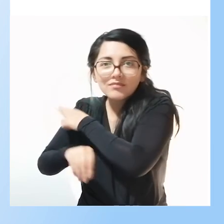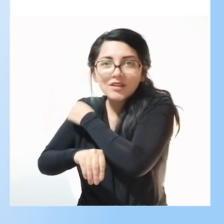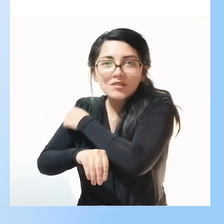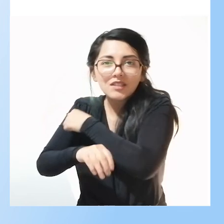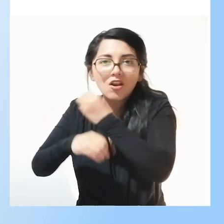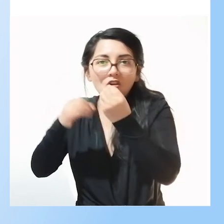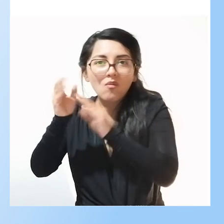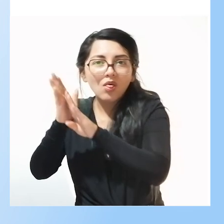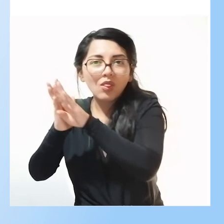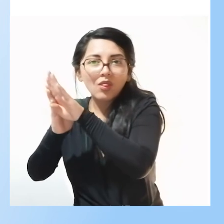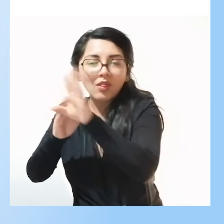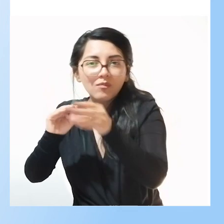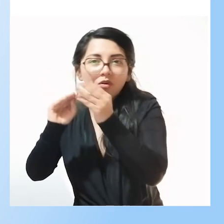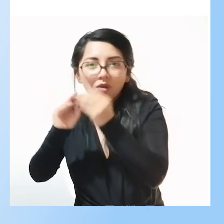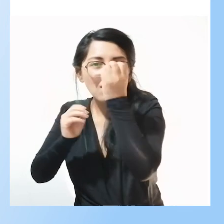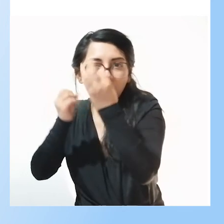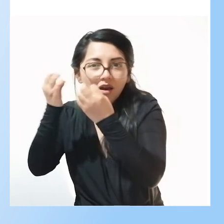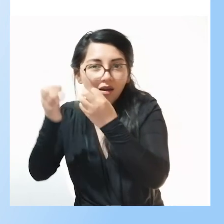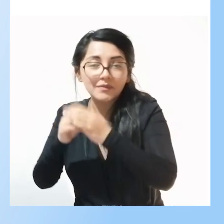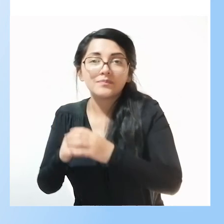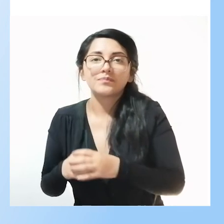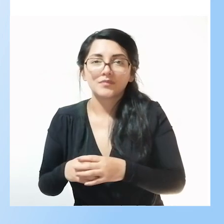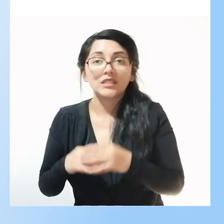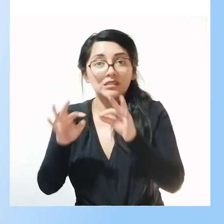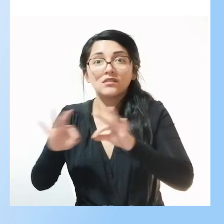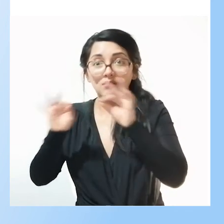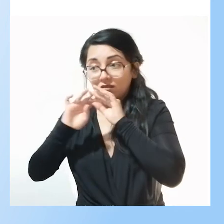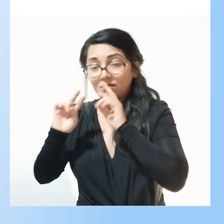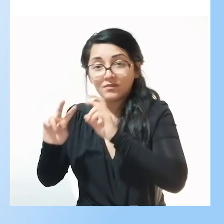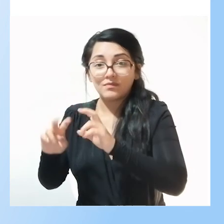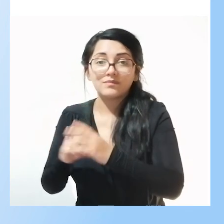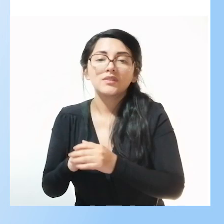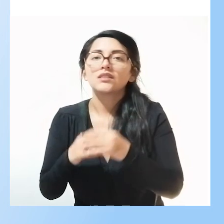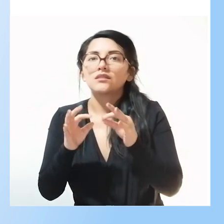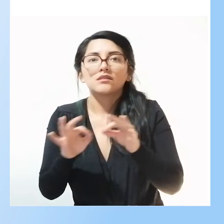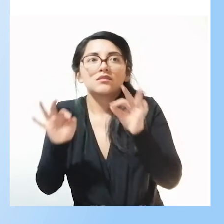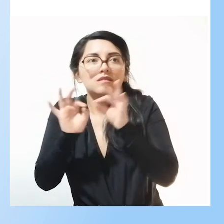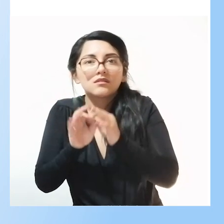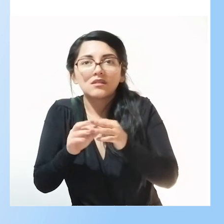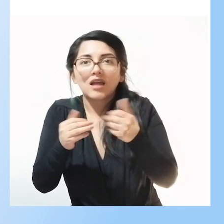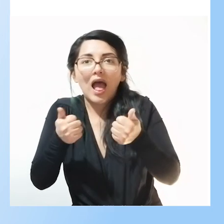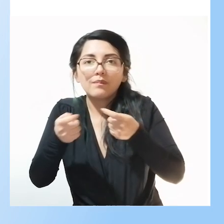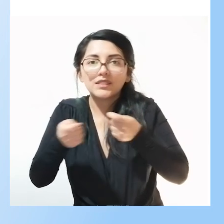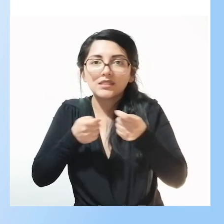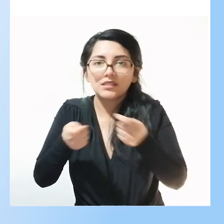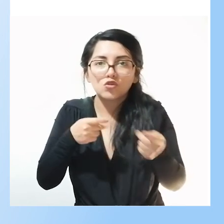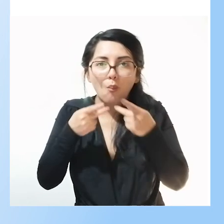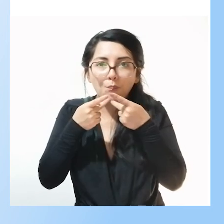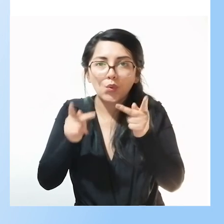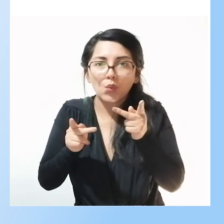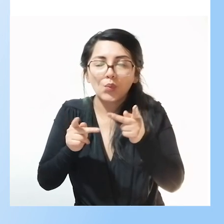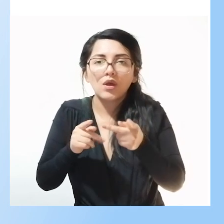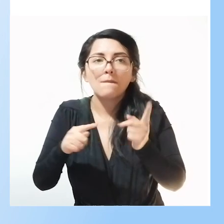que no se está haciendo. Y esto es lo que a la administración pública, al gobierno, a los organismos que tienen